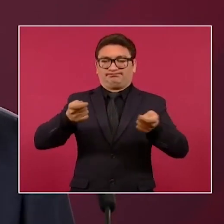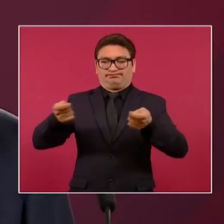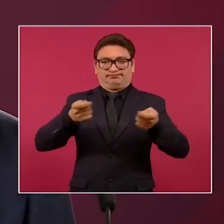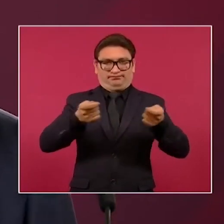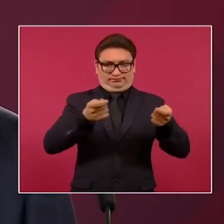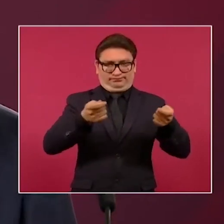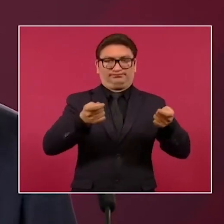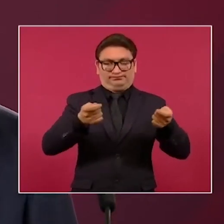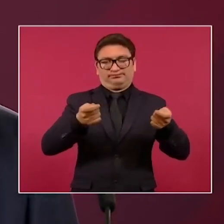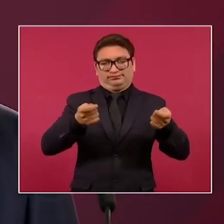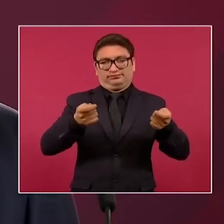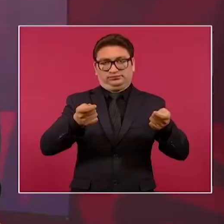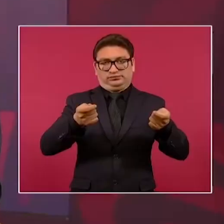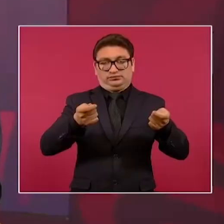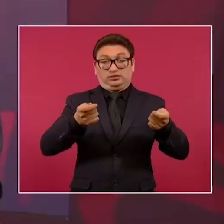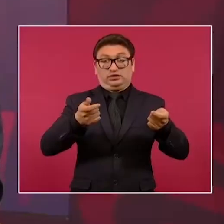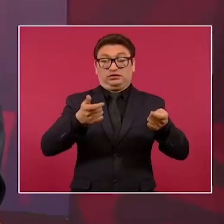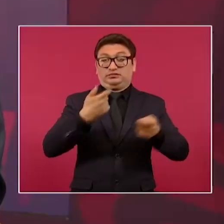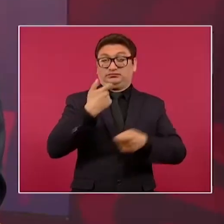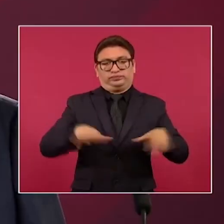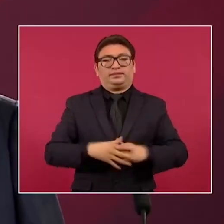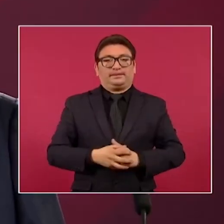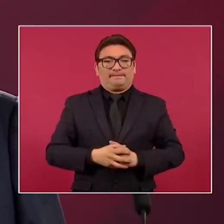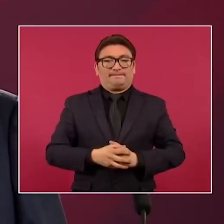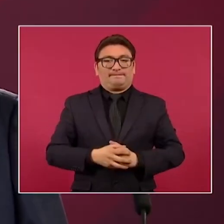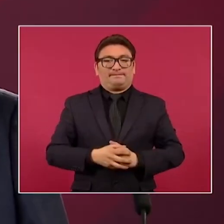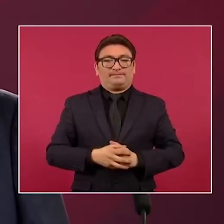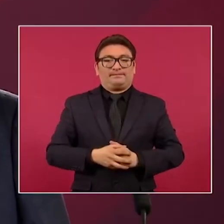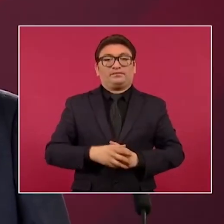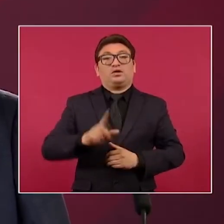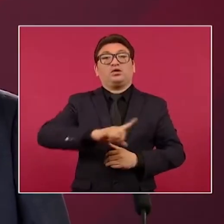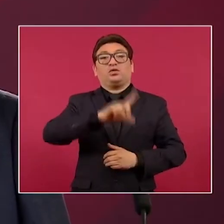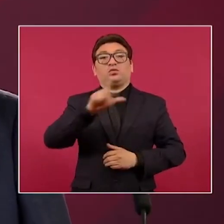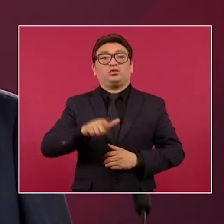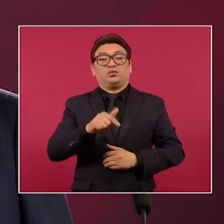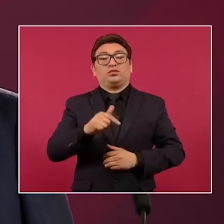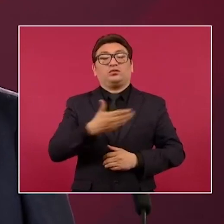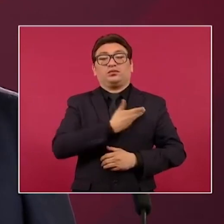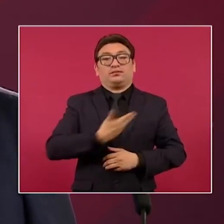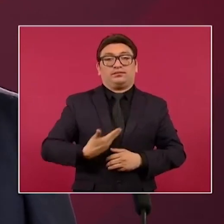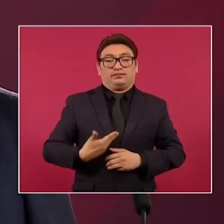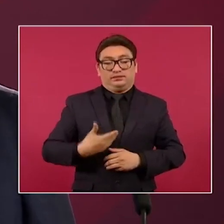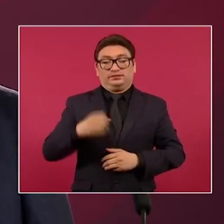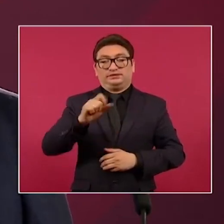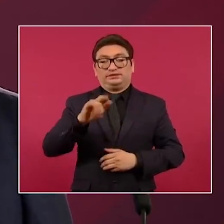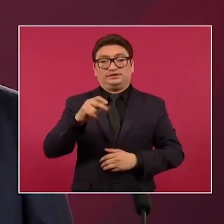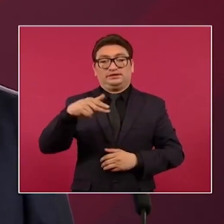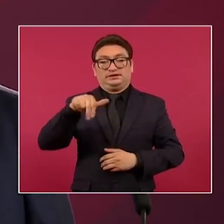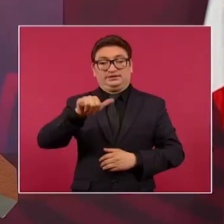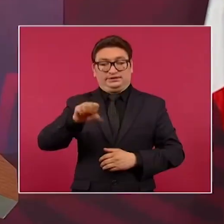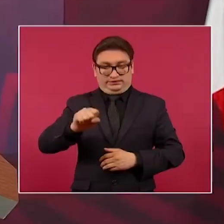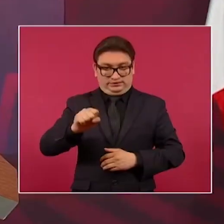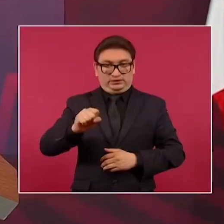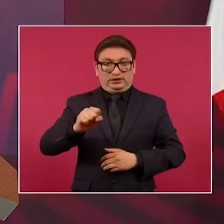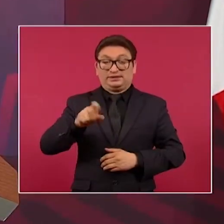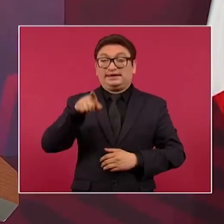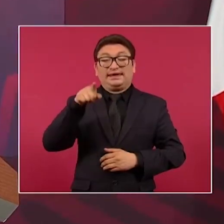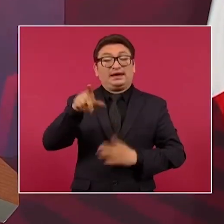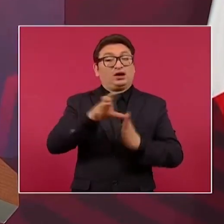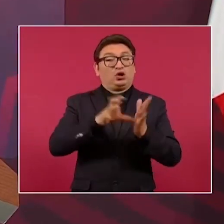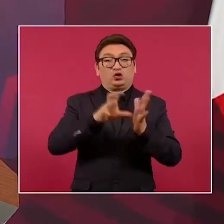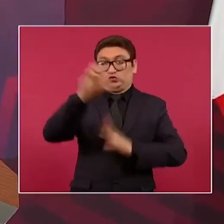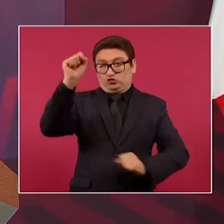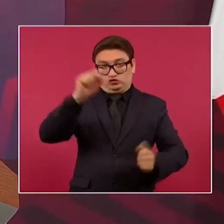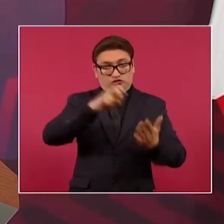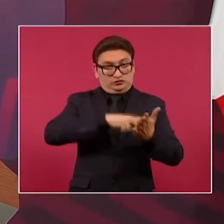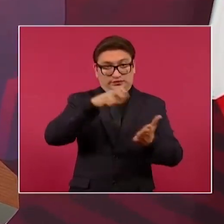el incremento inflacionario. Con Salinas, sin reformar la